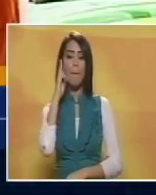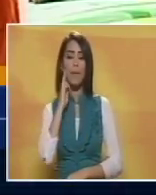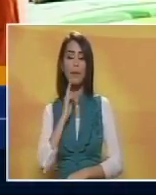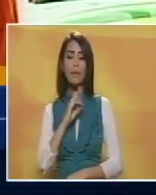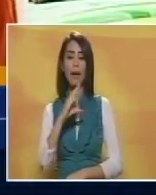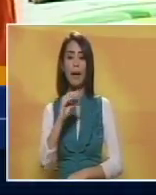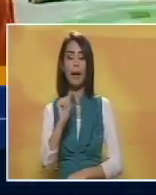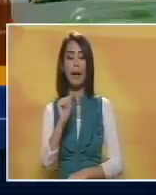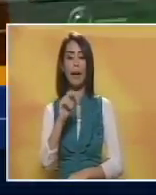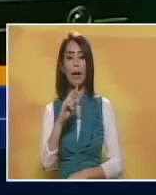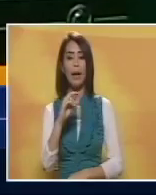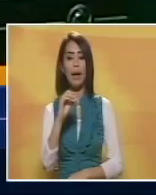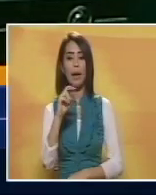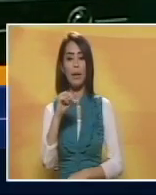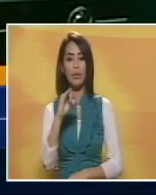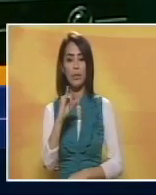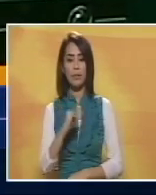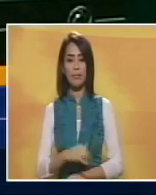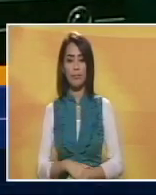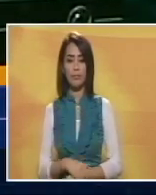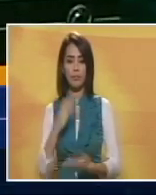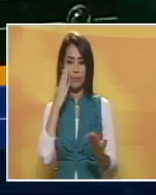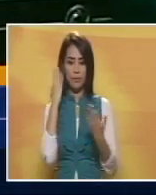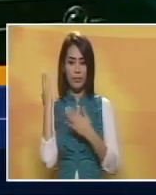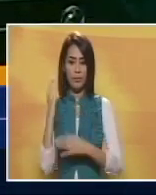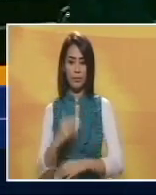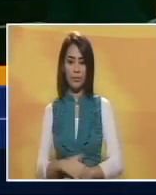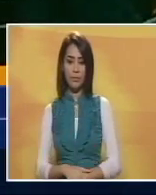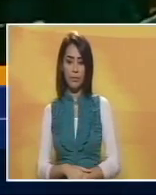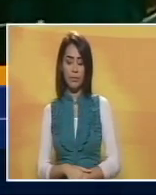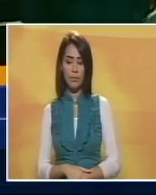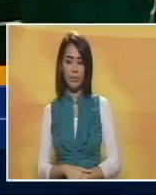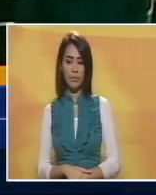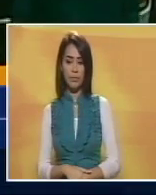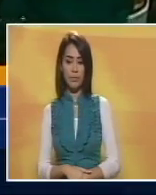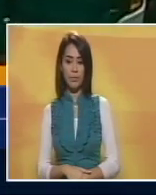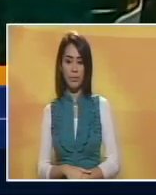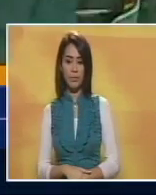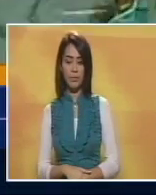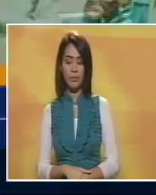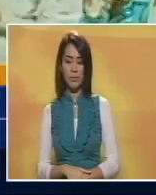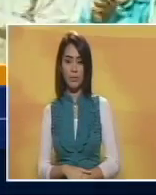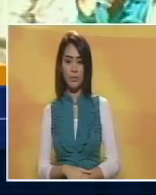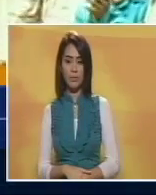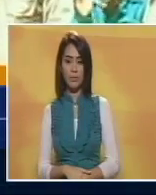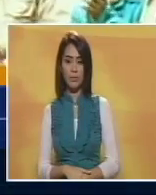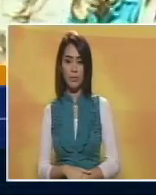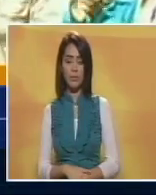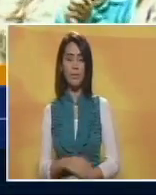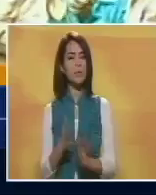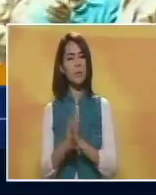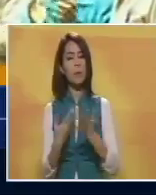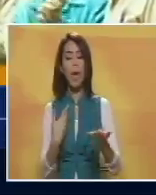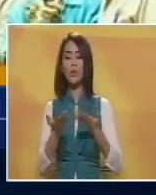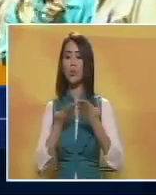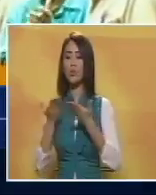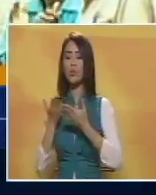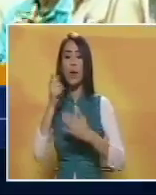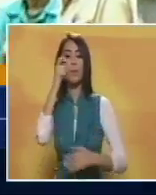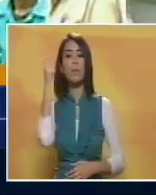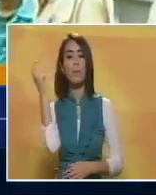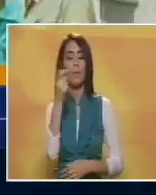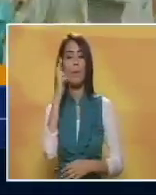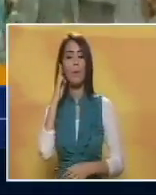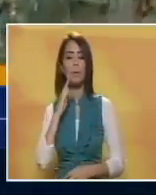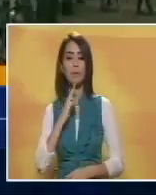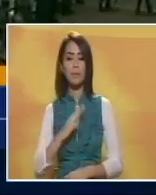Caroní, Caroní para vivir, y estos tractores para que presten servicio al pueblo de Bolívar.